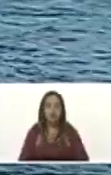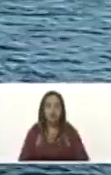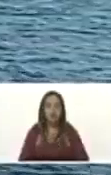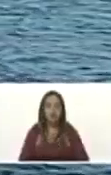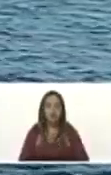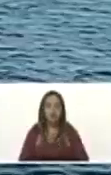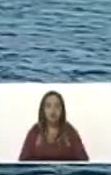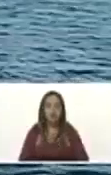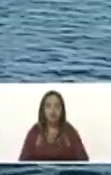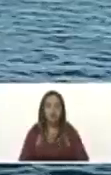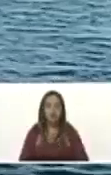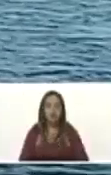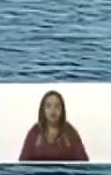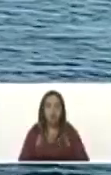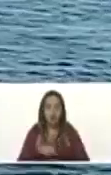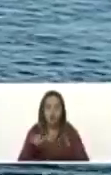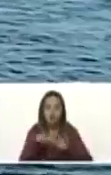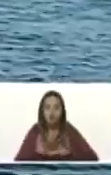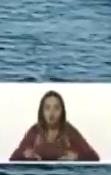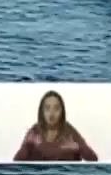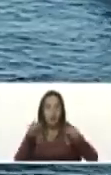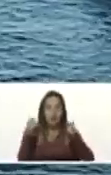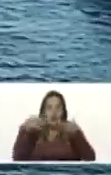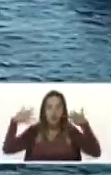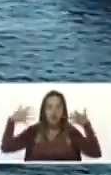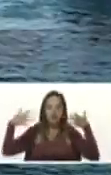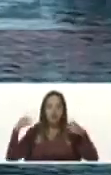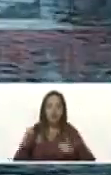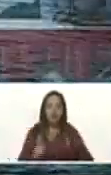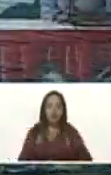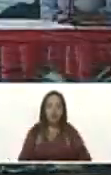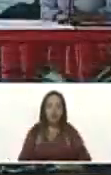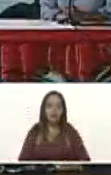puntos. Esto es un lugar mágico.